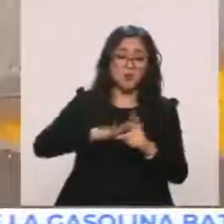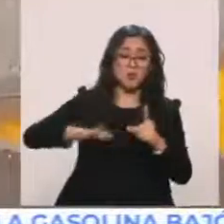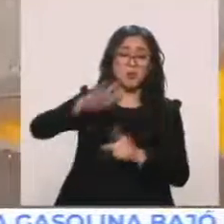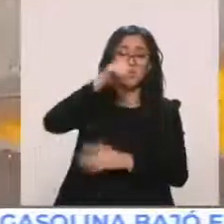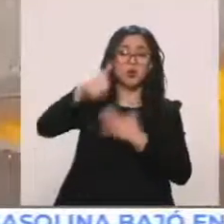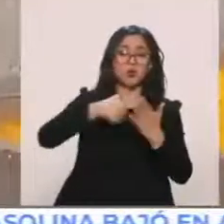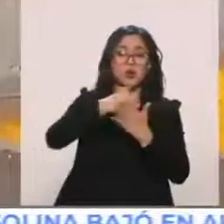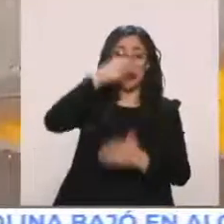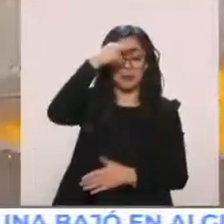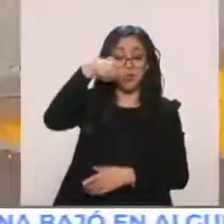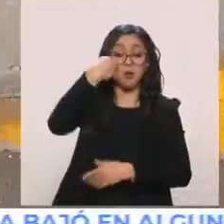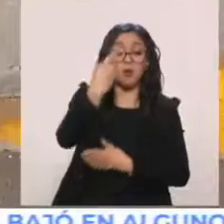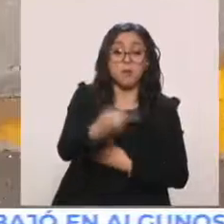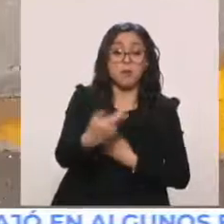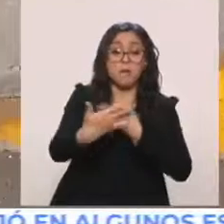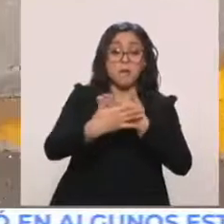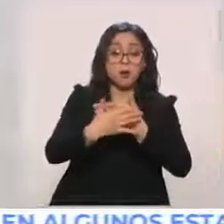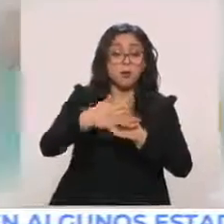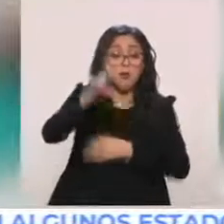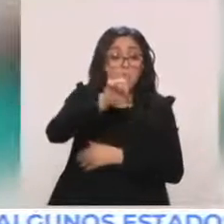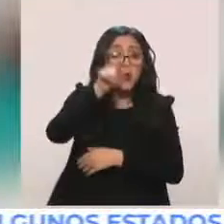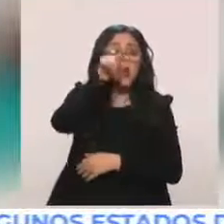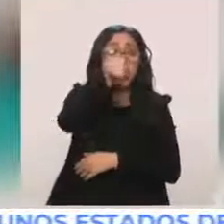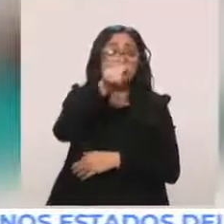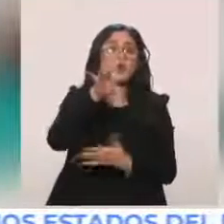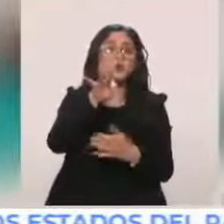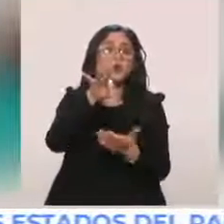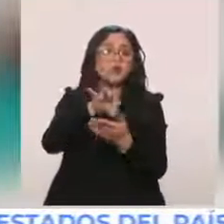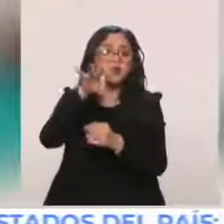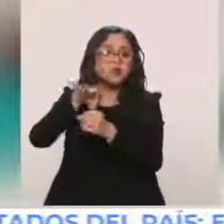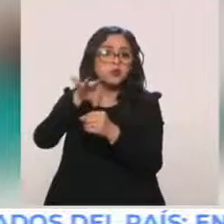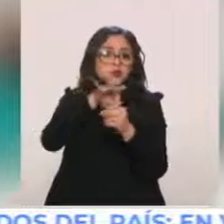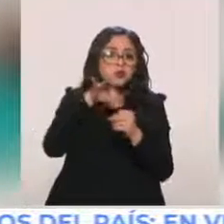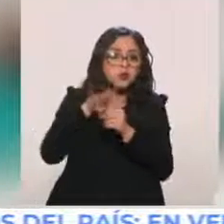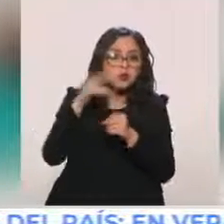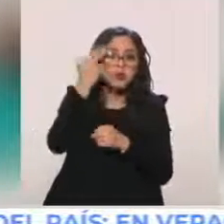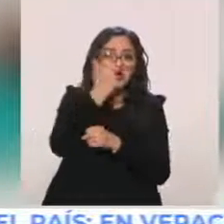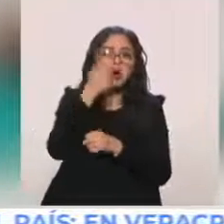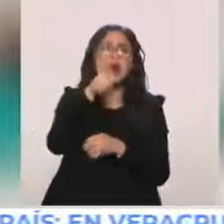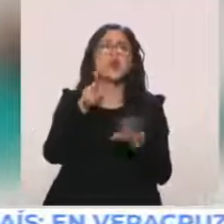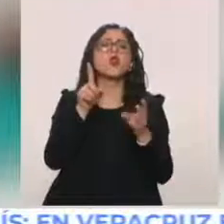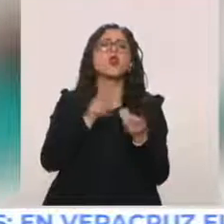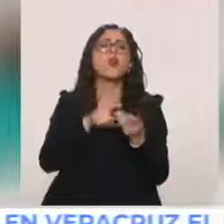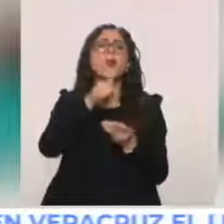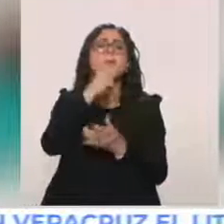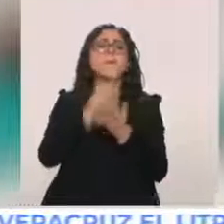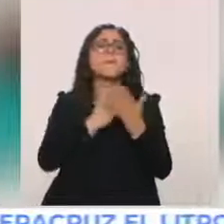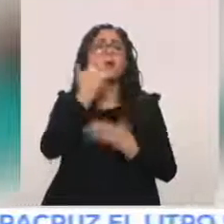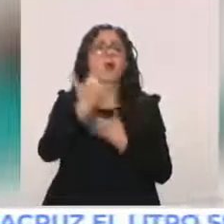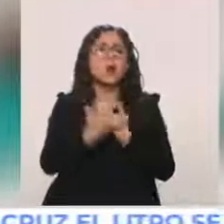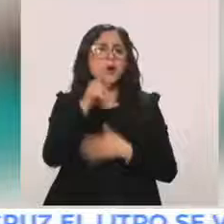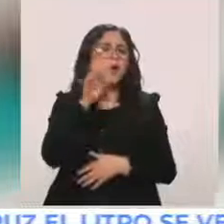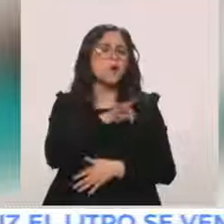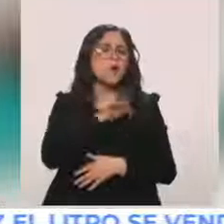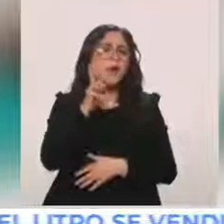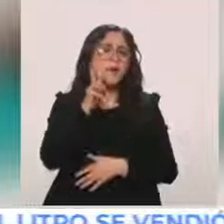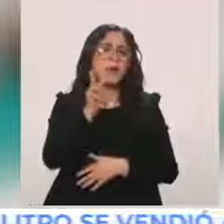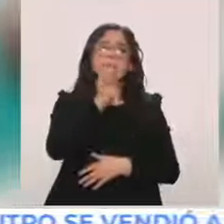domingo se podrá elegir el que más convenga. Los proyectos se pueden revisar en la página